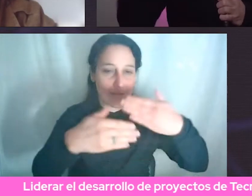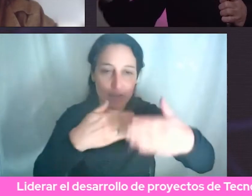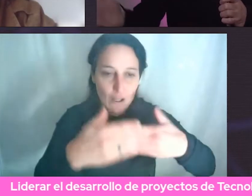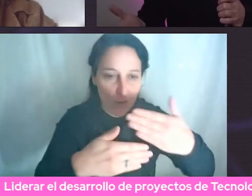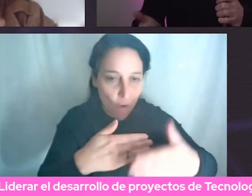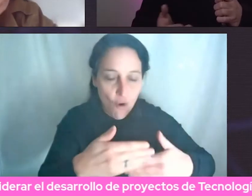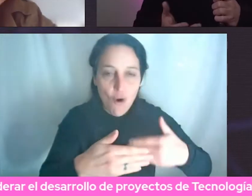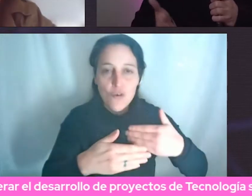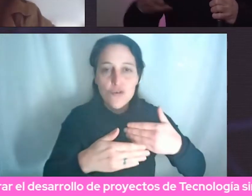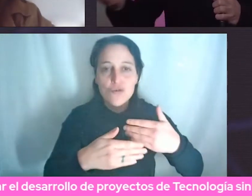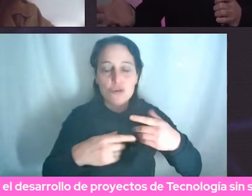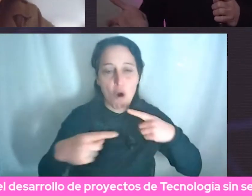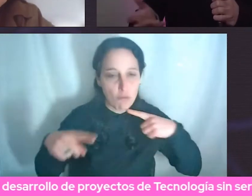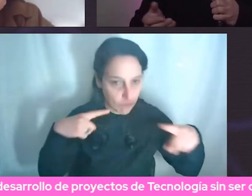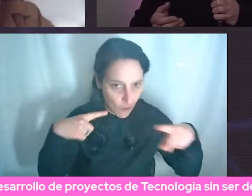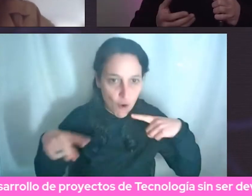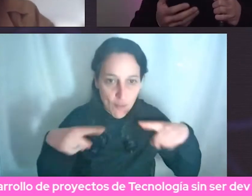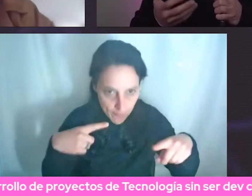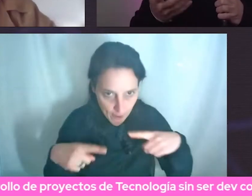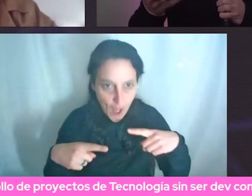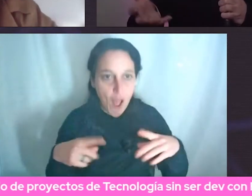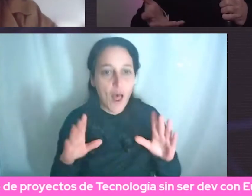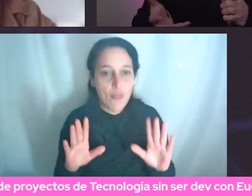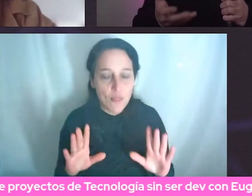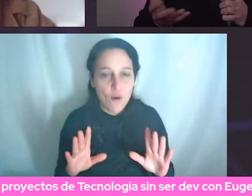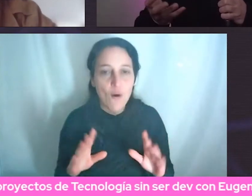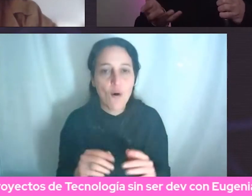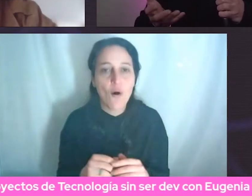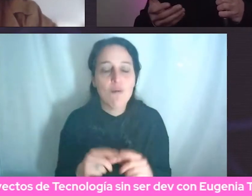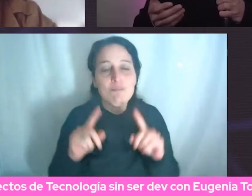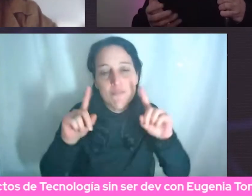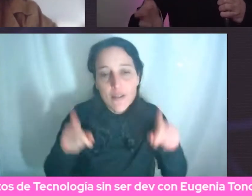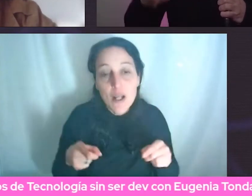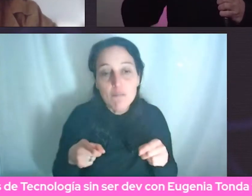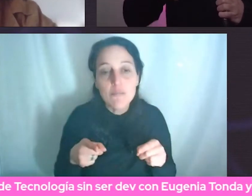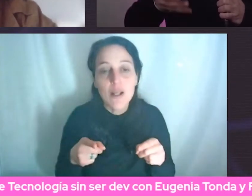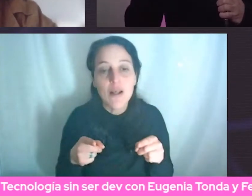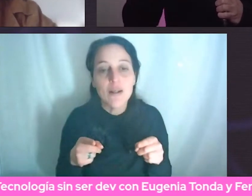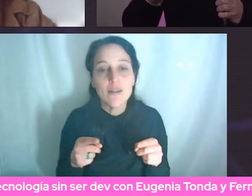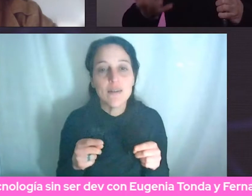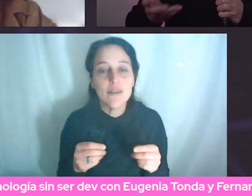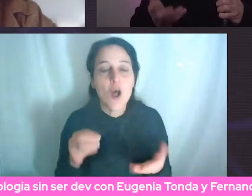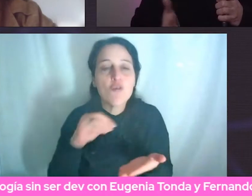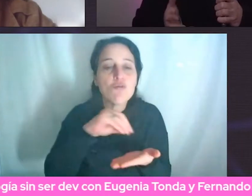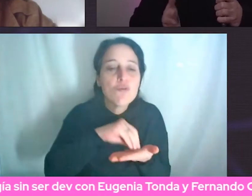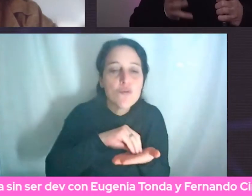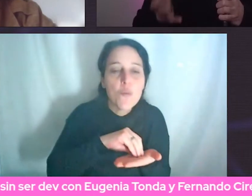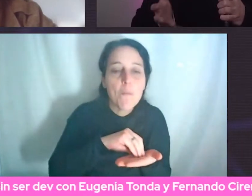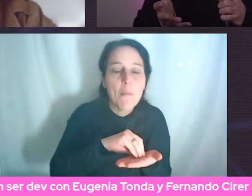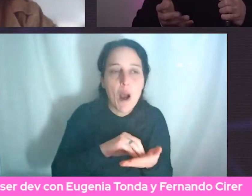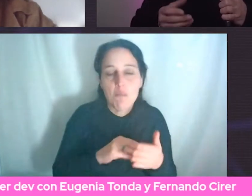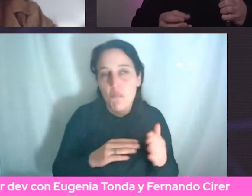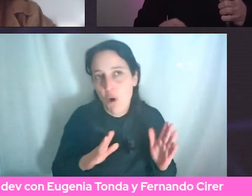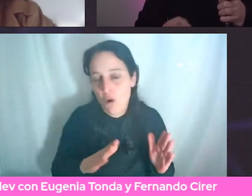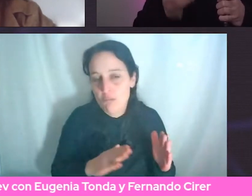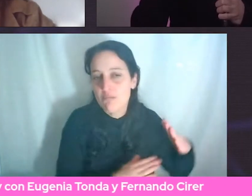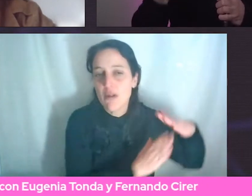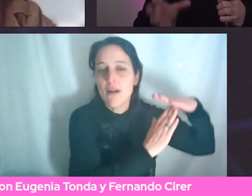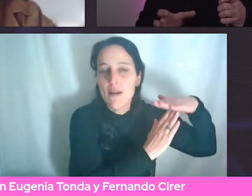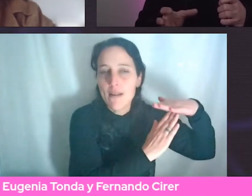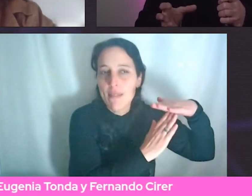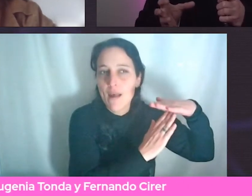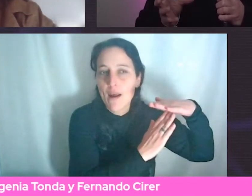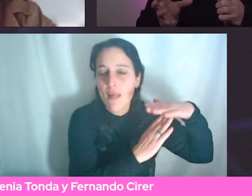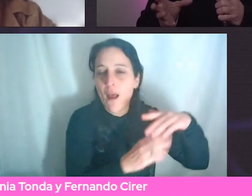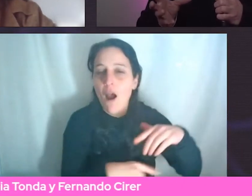coordinado por una persona del equipo, pero también siempre sumando a la parte de liderazgo de los proyectos a